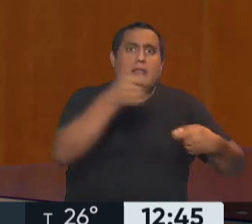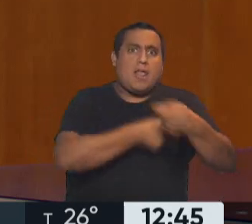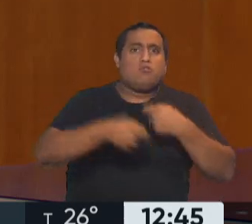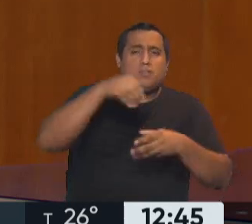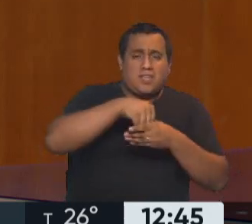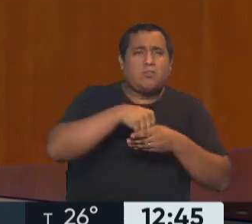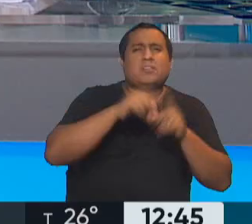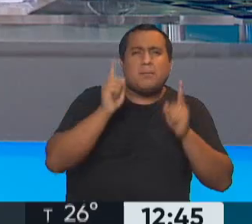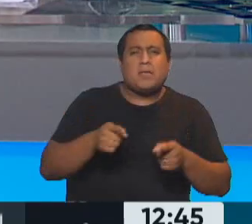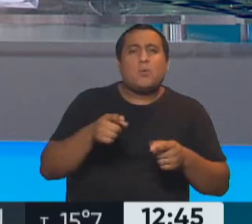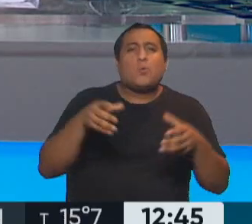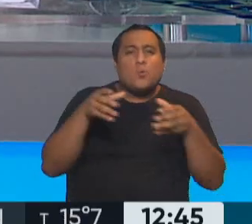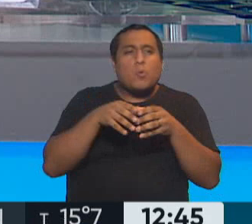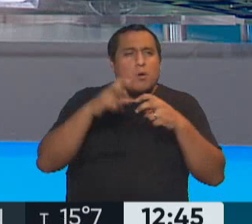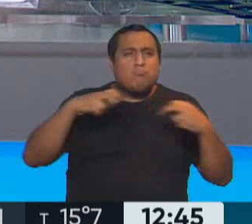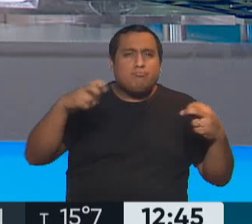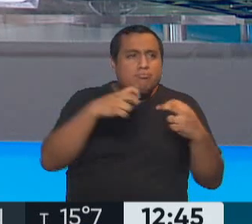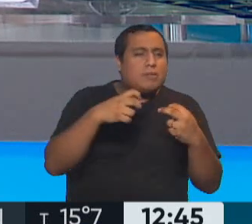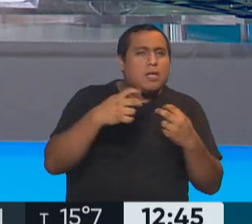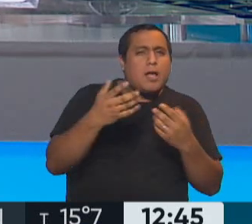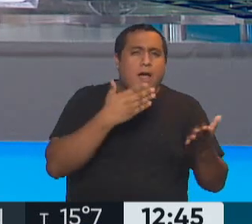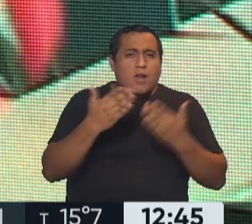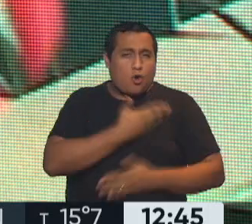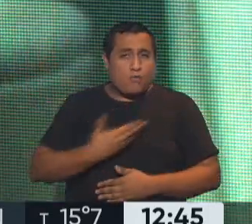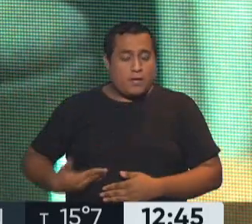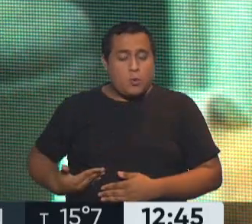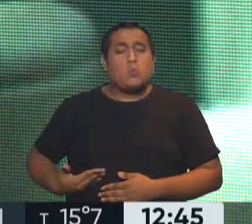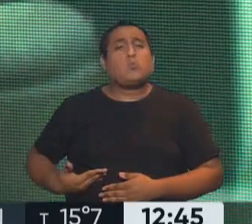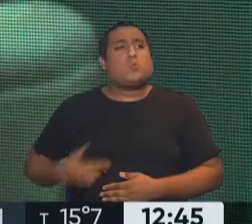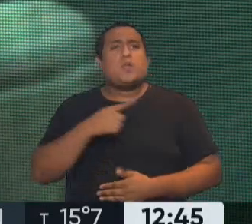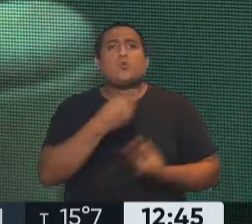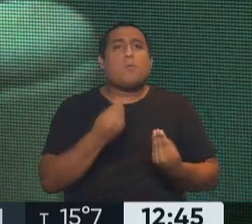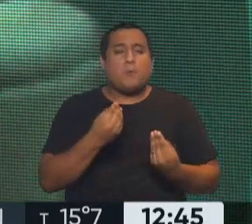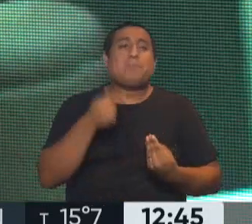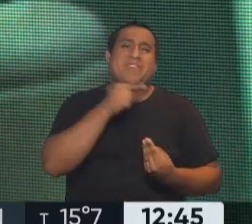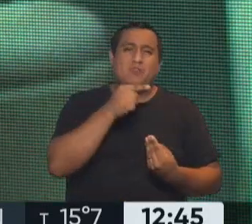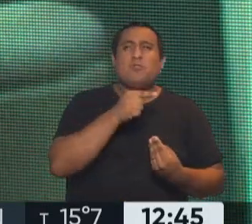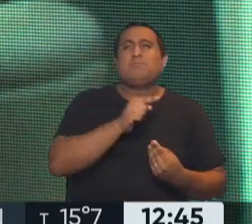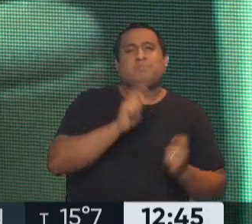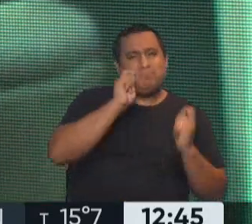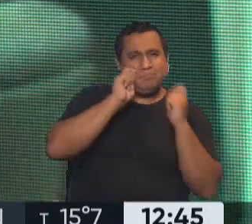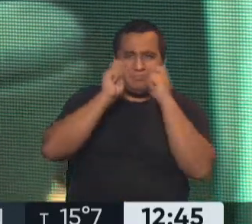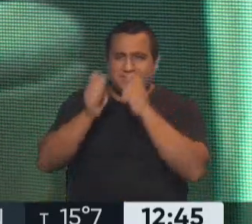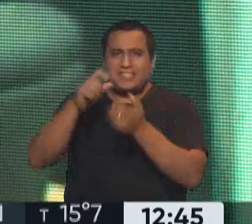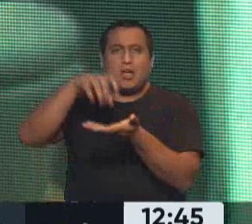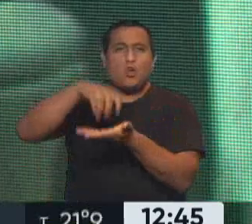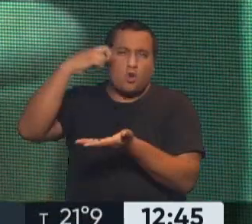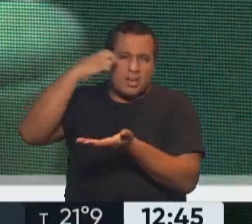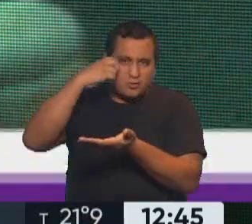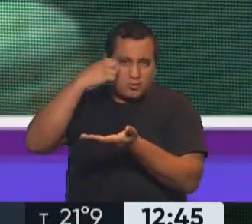de enlace a las últimas medidas del gobierno, Rulo. Exactamente, están visitando el Congreso, teniendo reunión con diferentes bloques